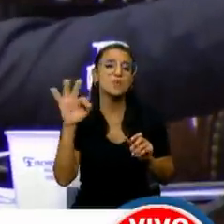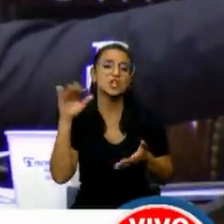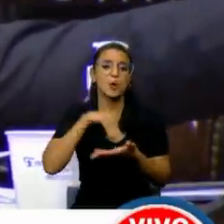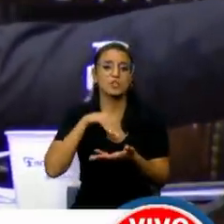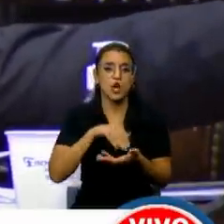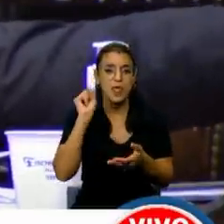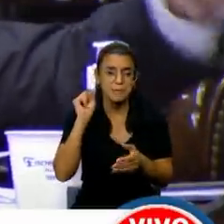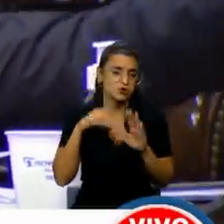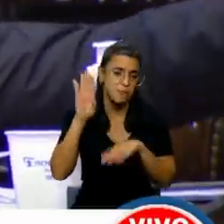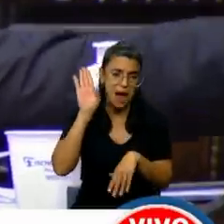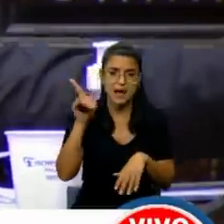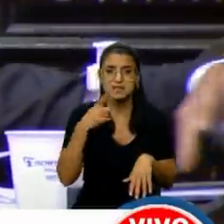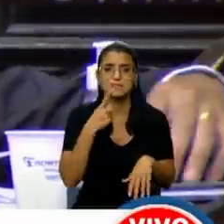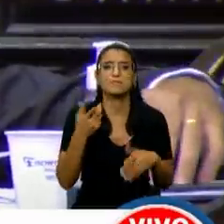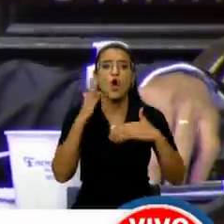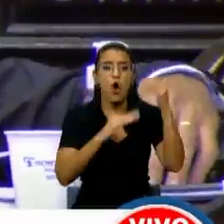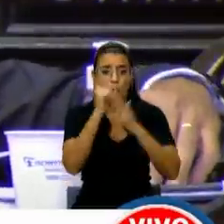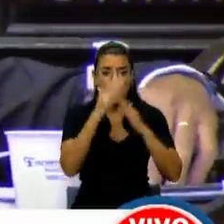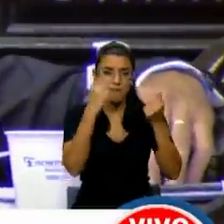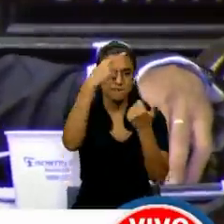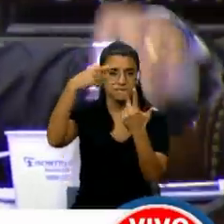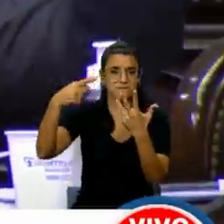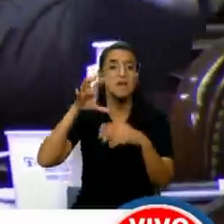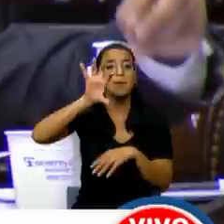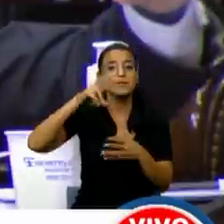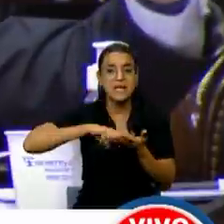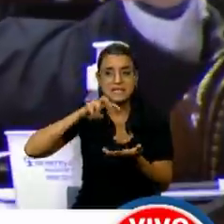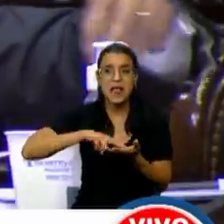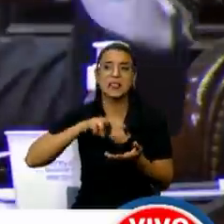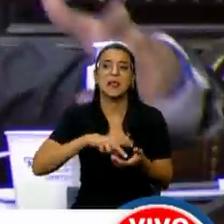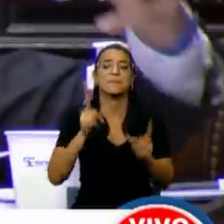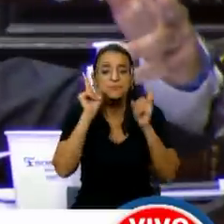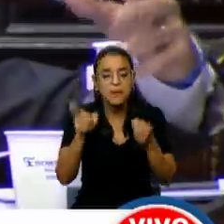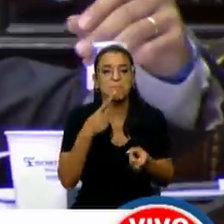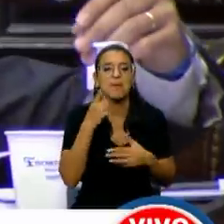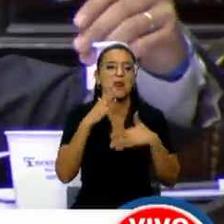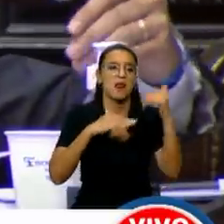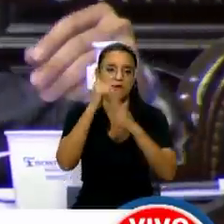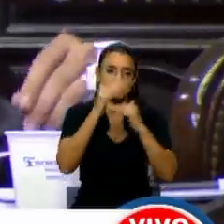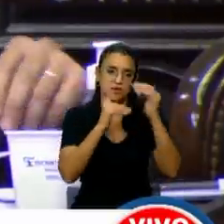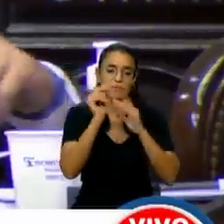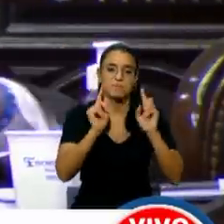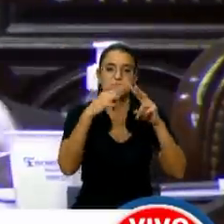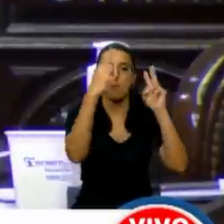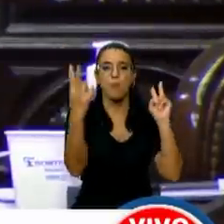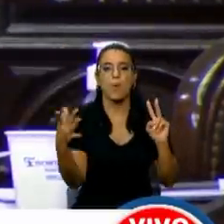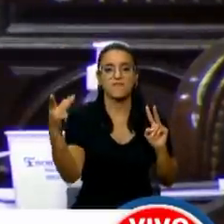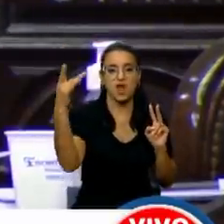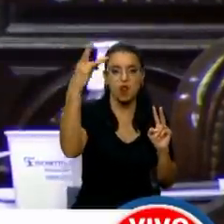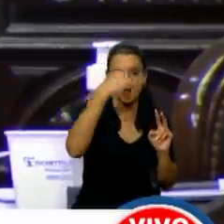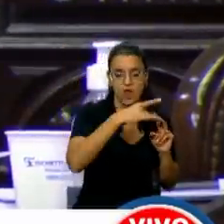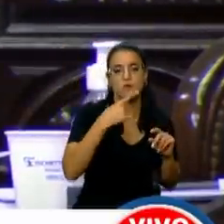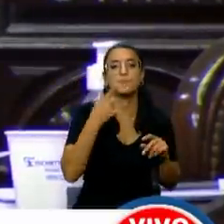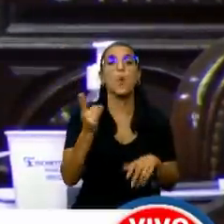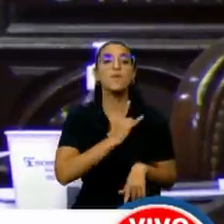pesos en distintas obras que se van a realizar en salta figura la refacción de ese puente ferroviario la